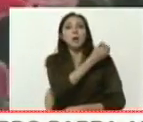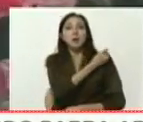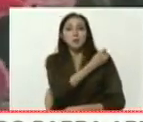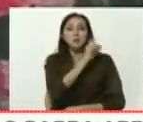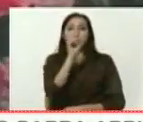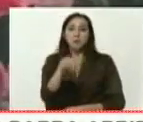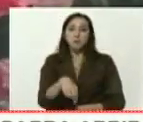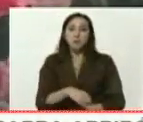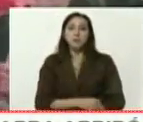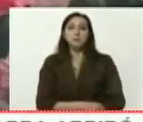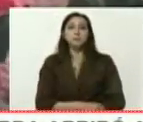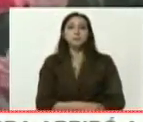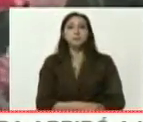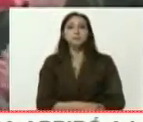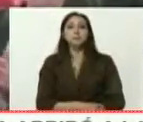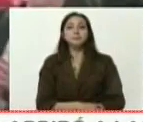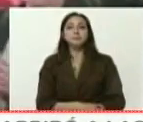UNEFA.